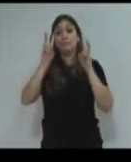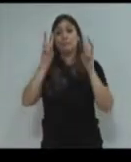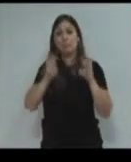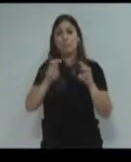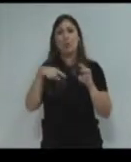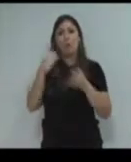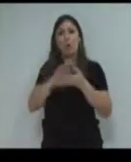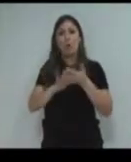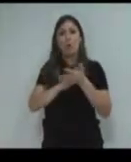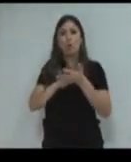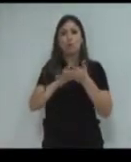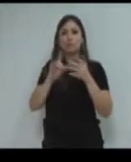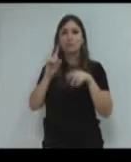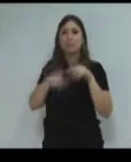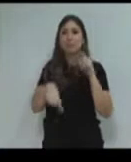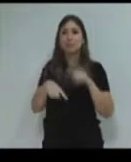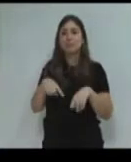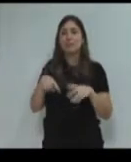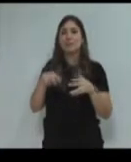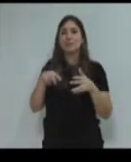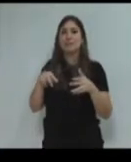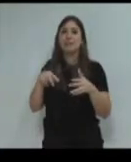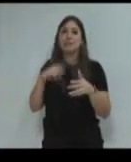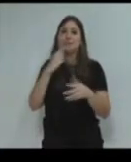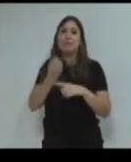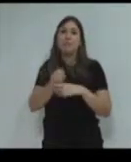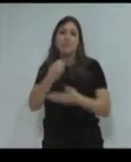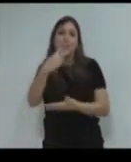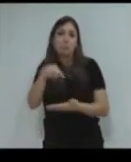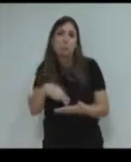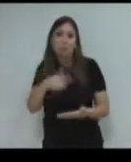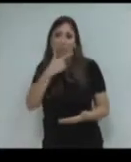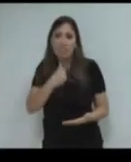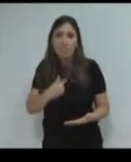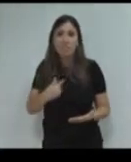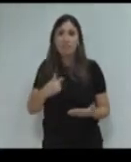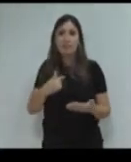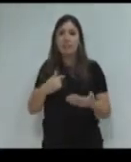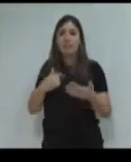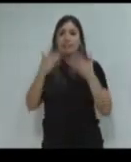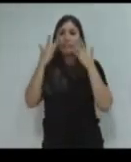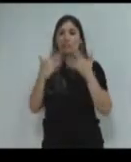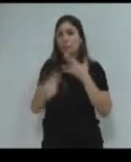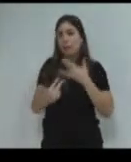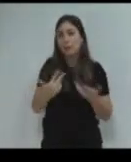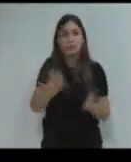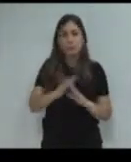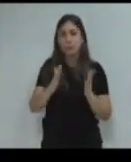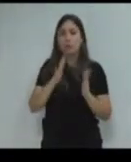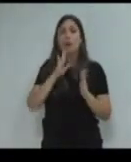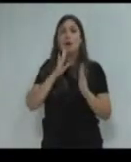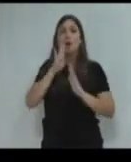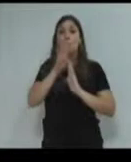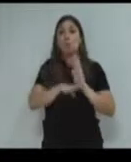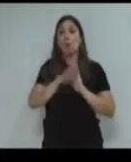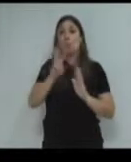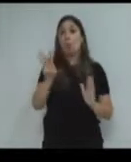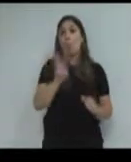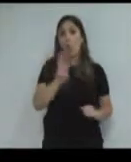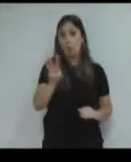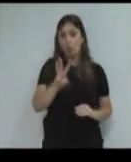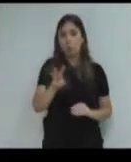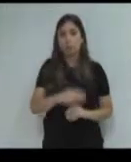tema de la transparencia, la lectura fácil y tal, ¿no? Pero por ir terminando con el Word, si que os parece, vamos al